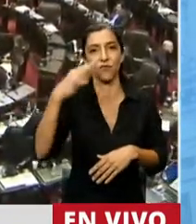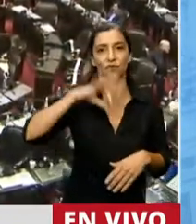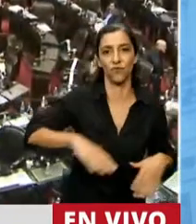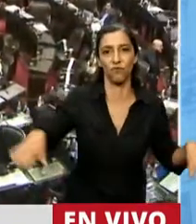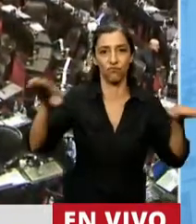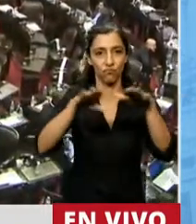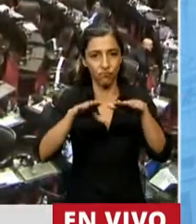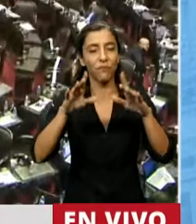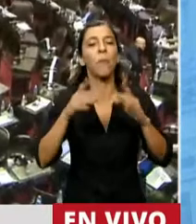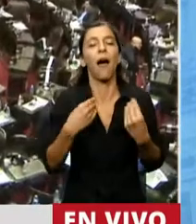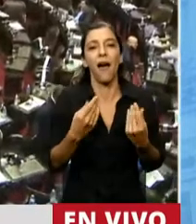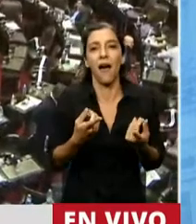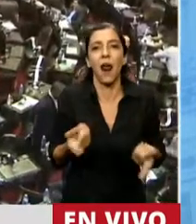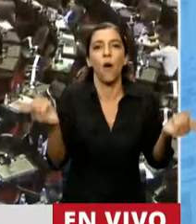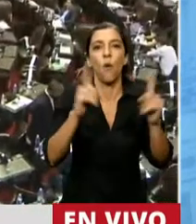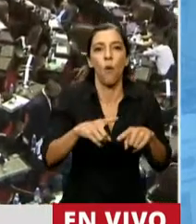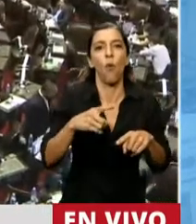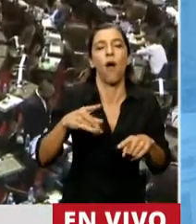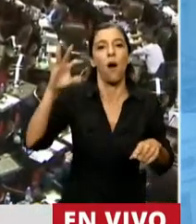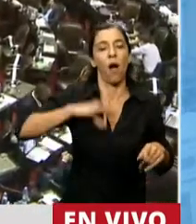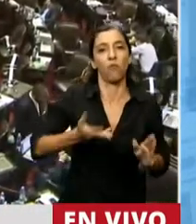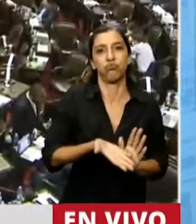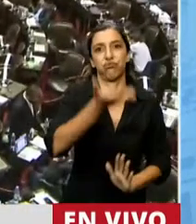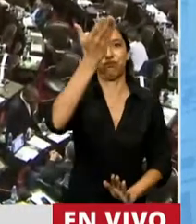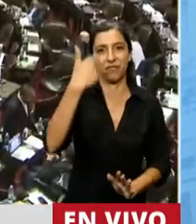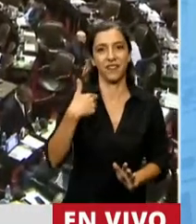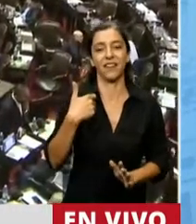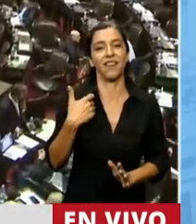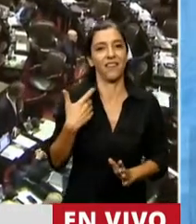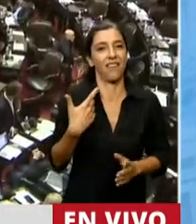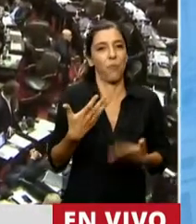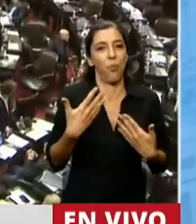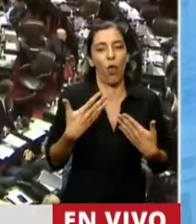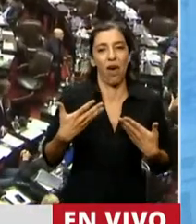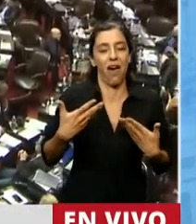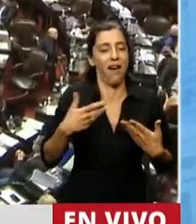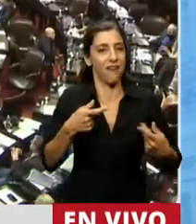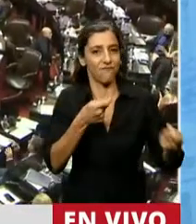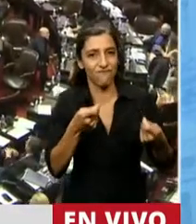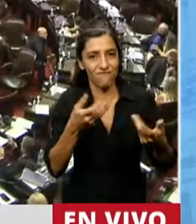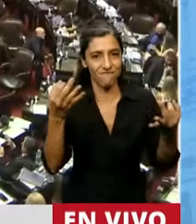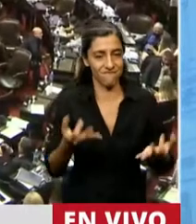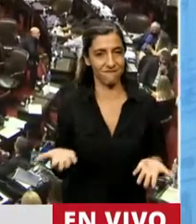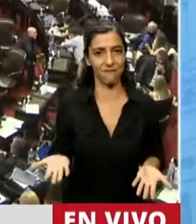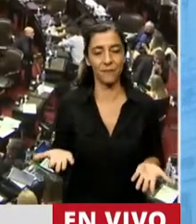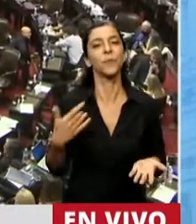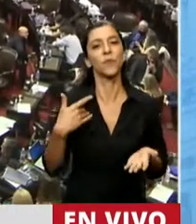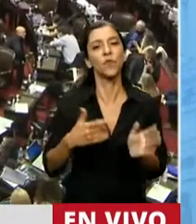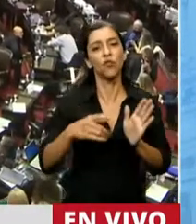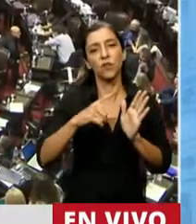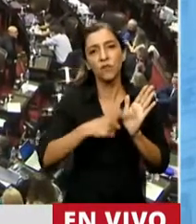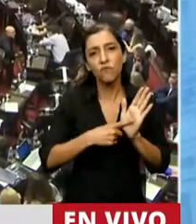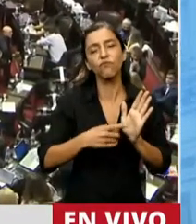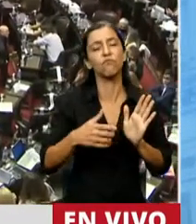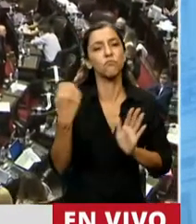sino recuperar poder adquisitivo. Propusimos que la fórmula incluya algunas cláusulas para que haya un